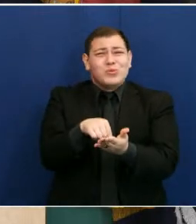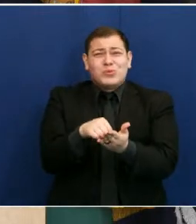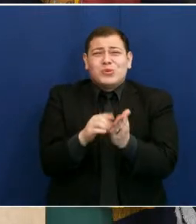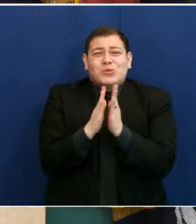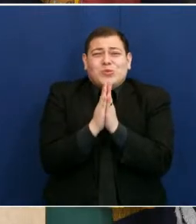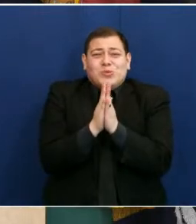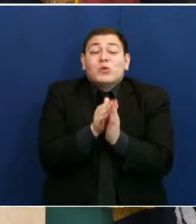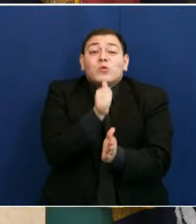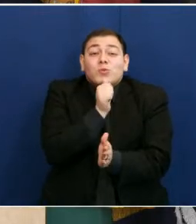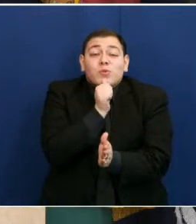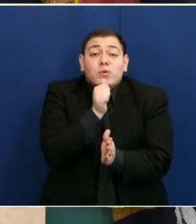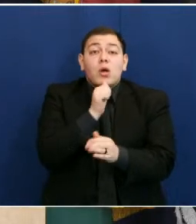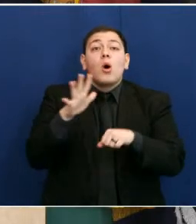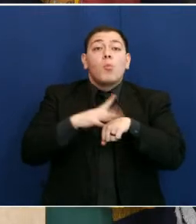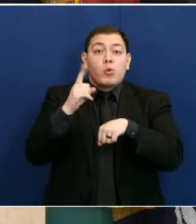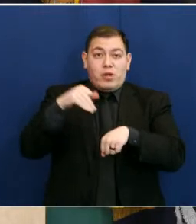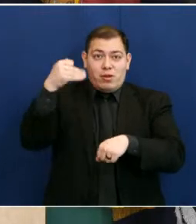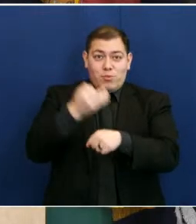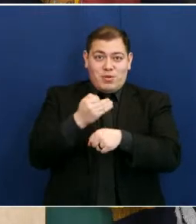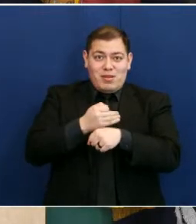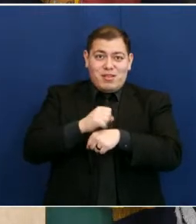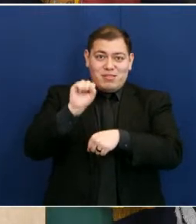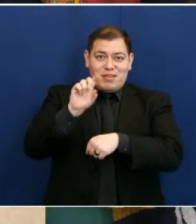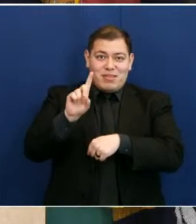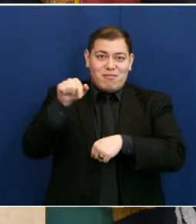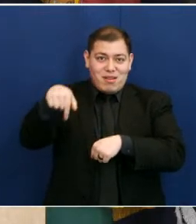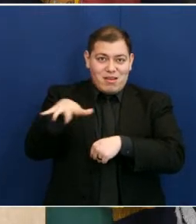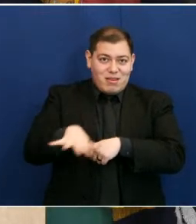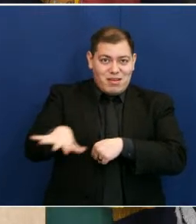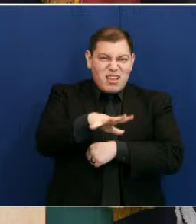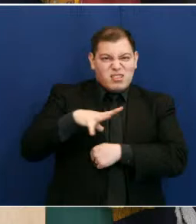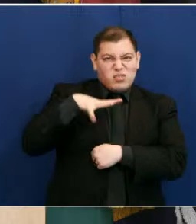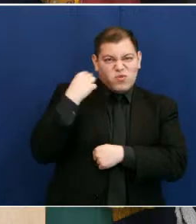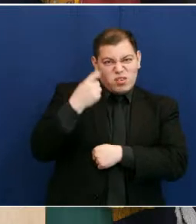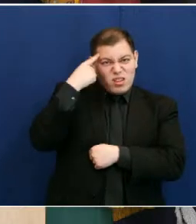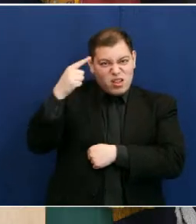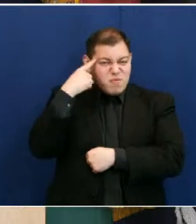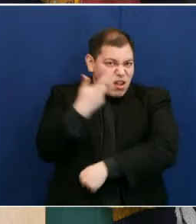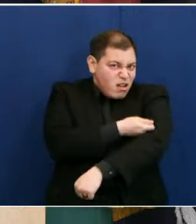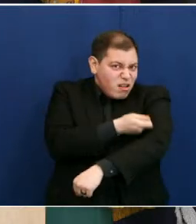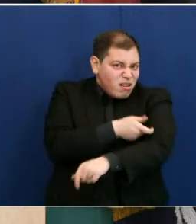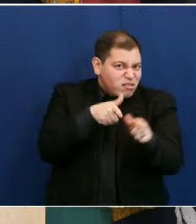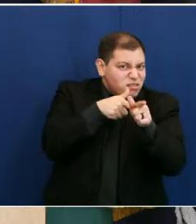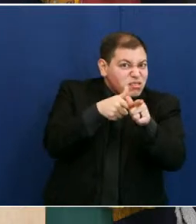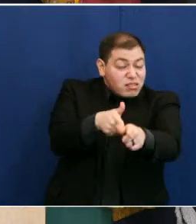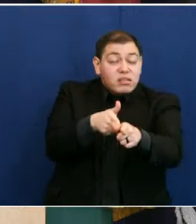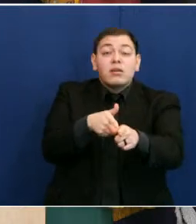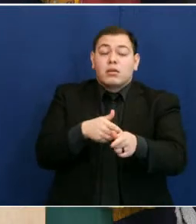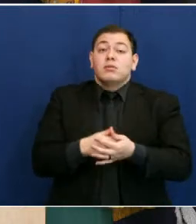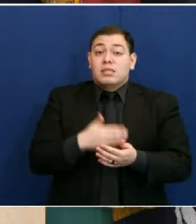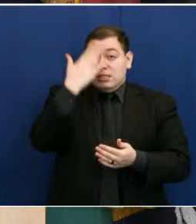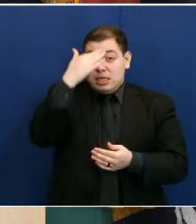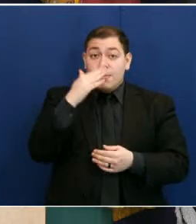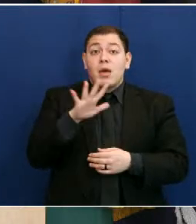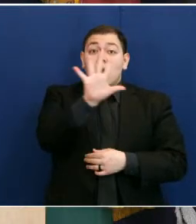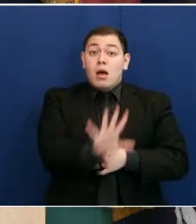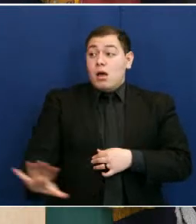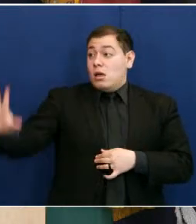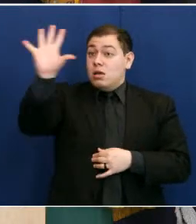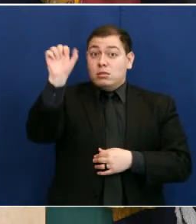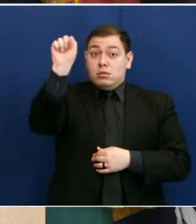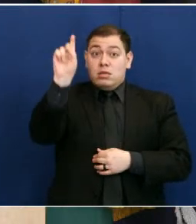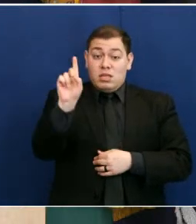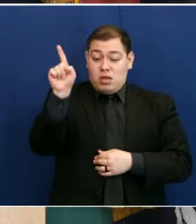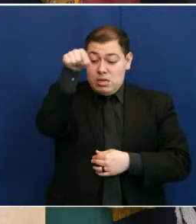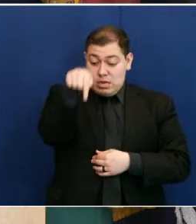que es la distribución de las vacunas. Estamos asegurándonos que en las intervenciones que usamos en el sur del condado, del Project